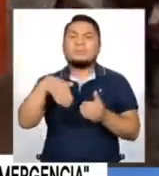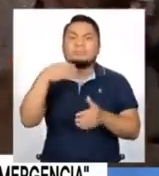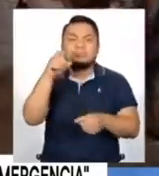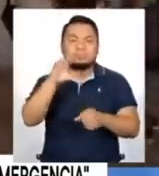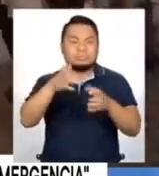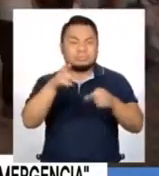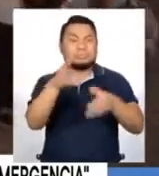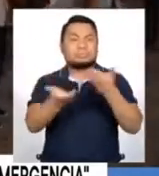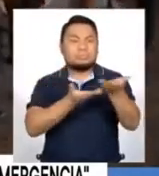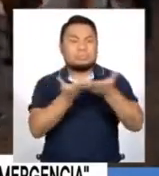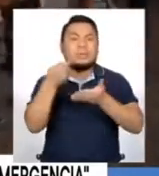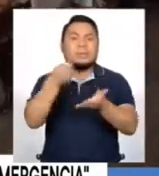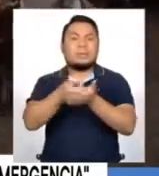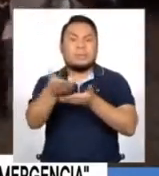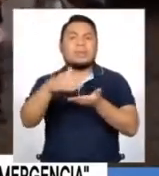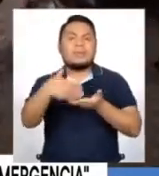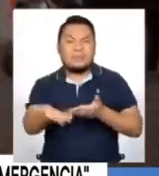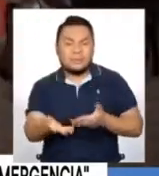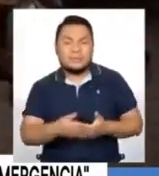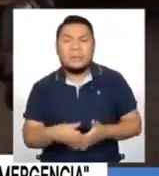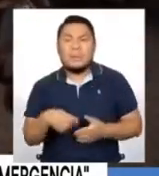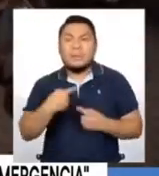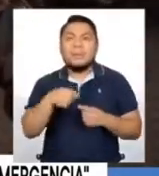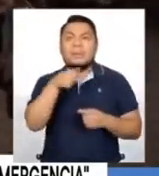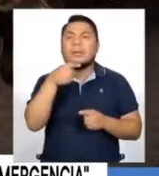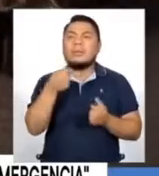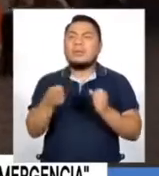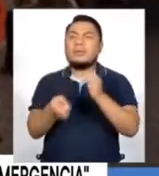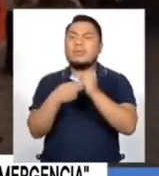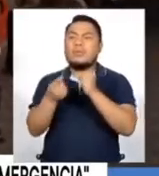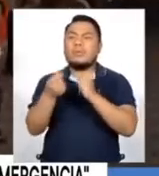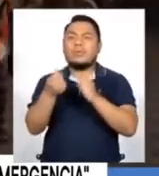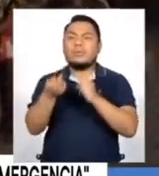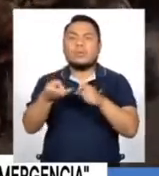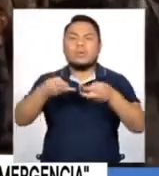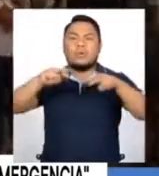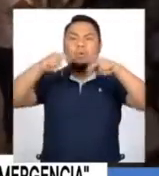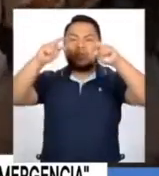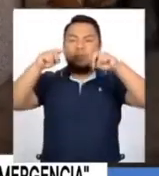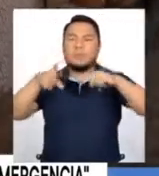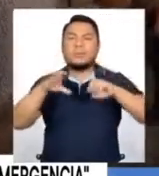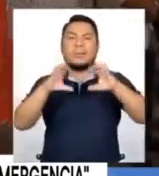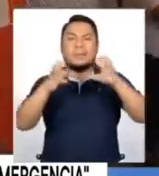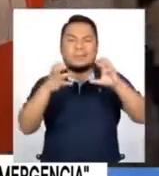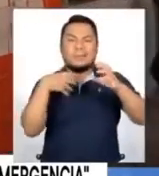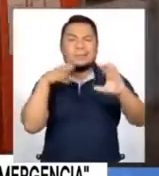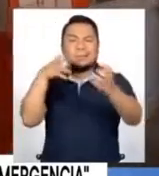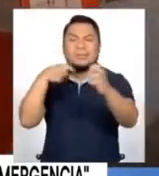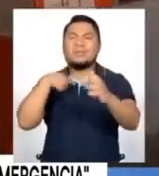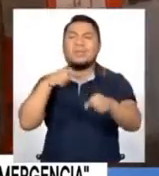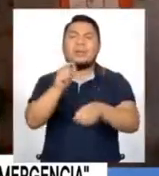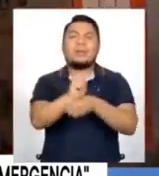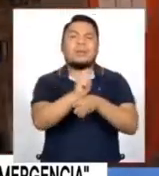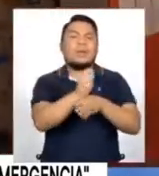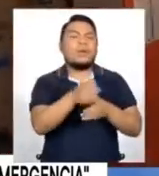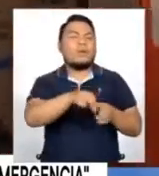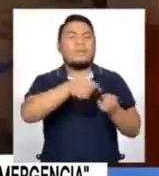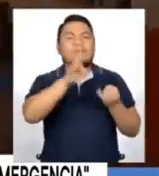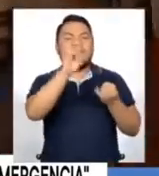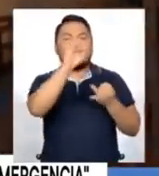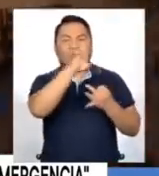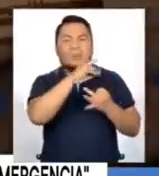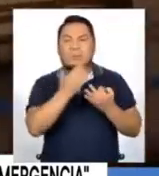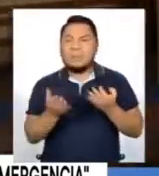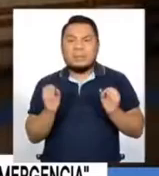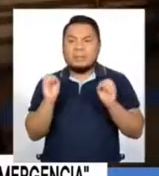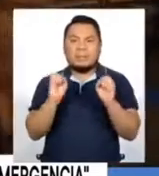por conceptos o servicios que no se están dando, porque una cosa es la clase programada, la